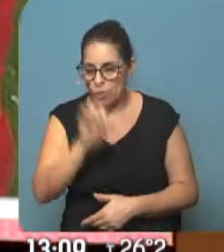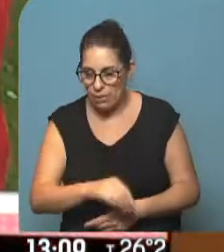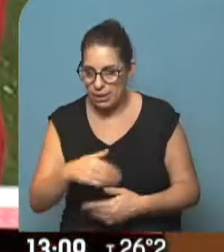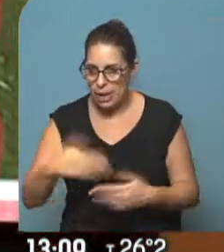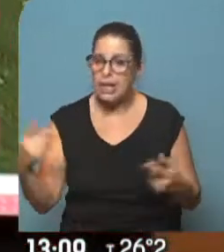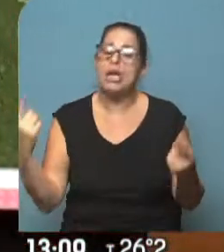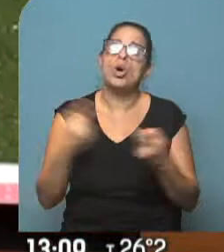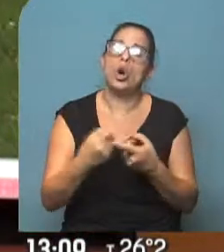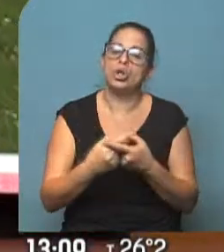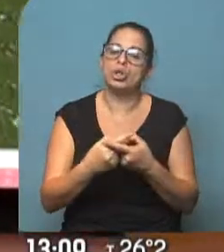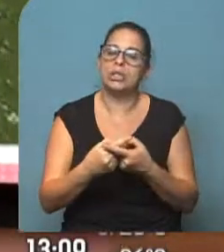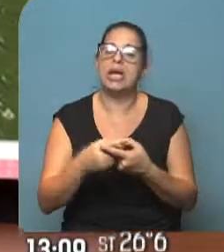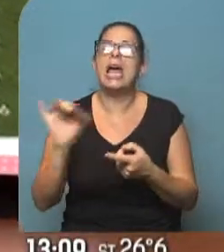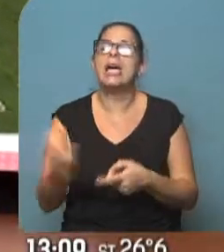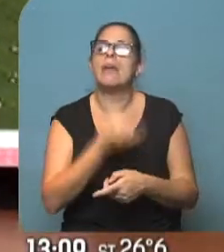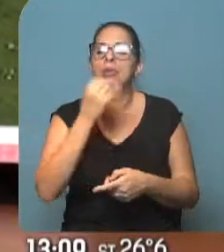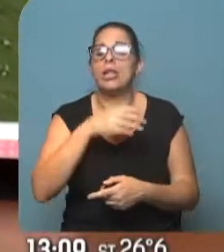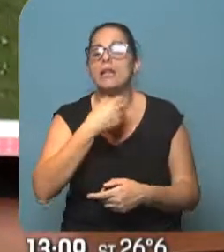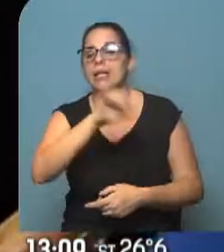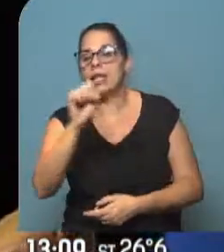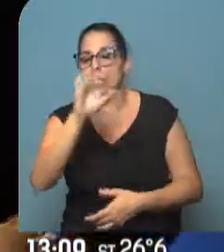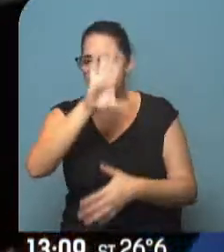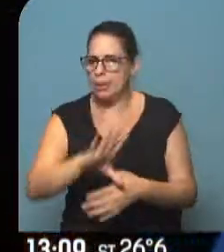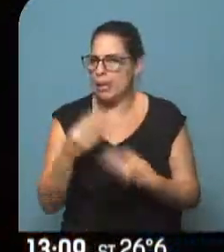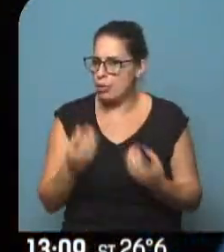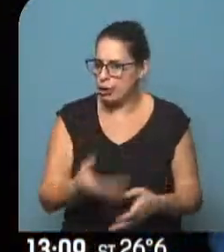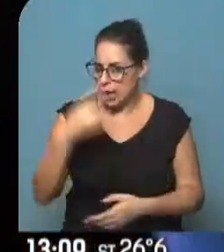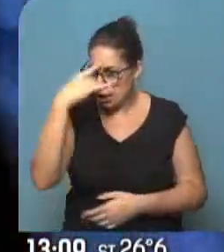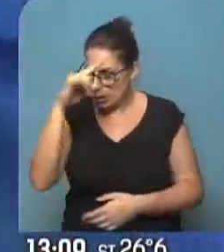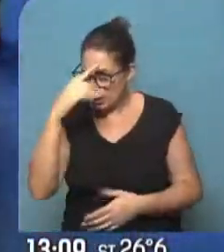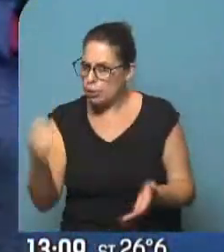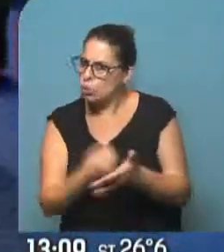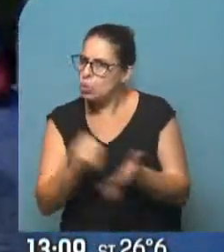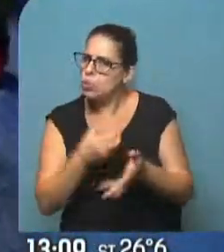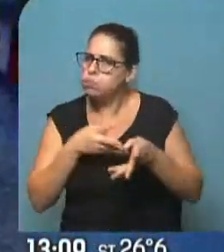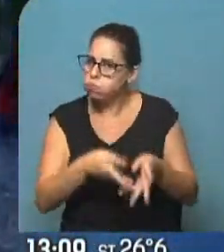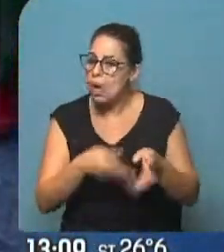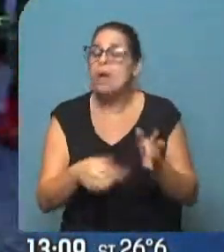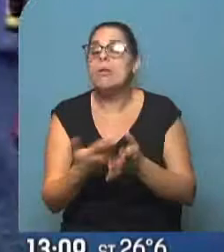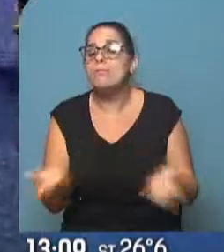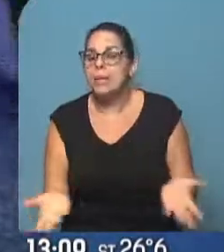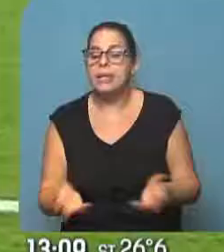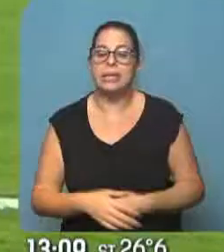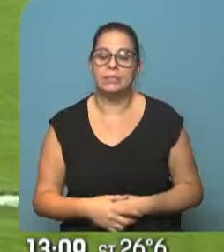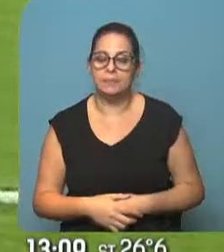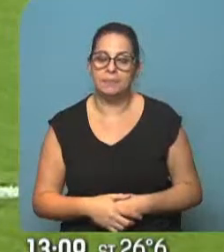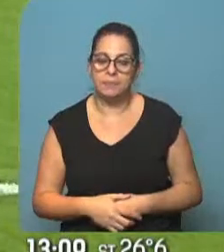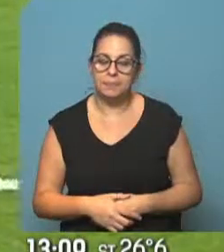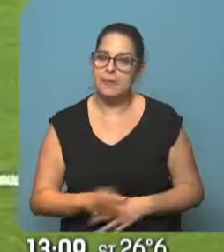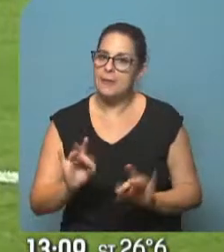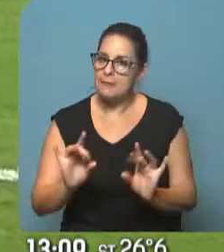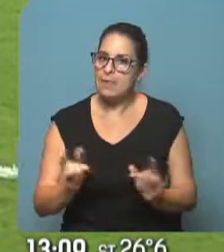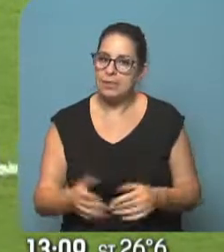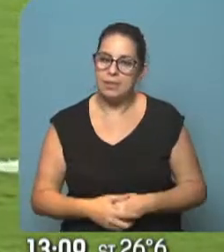la Libertadores de América. ¿Por qué? Porque Independiente hizo todo lo posible, pero es casi